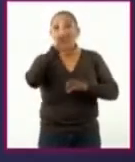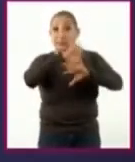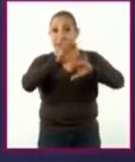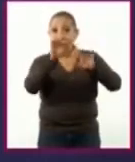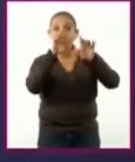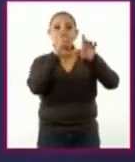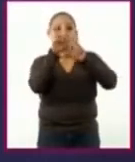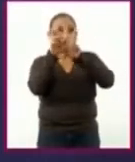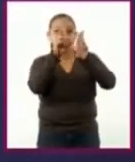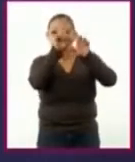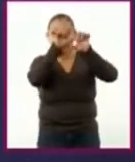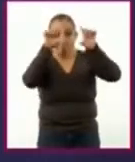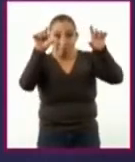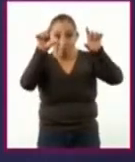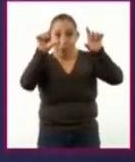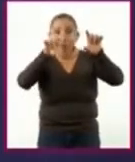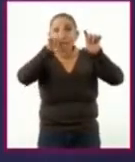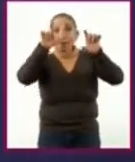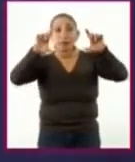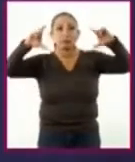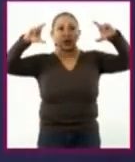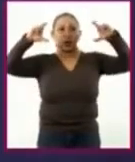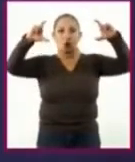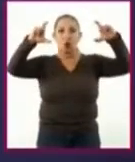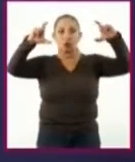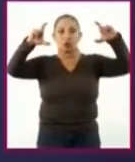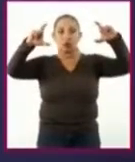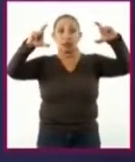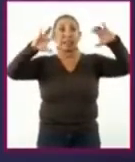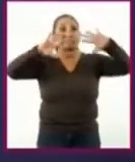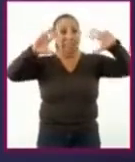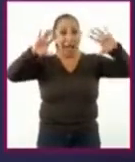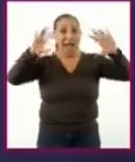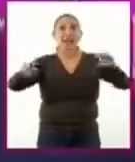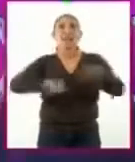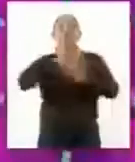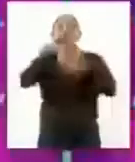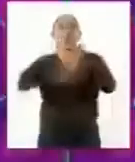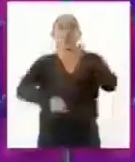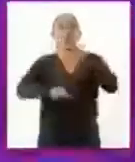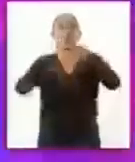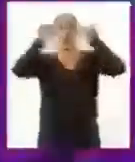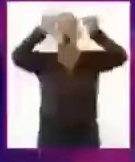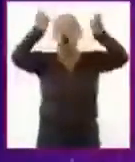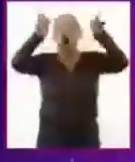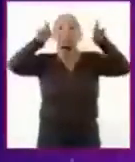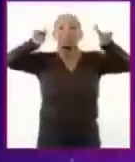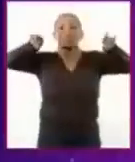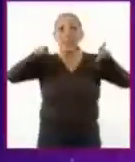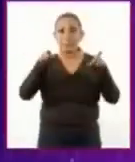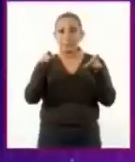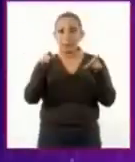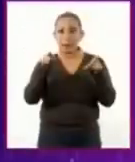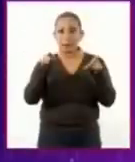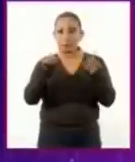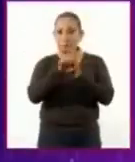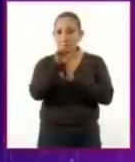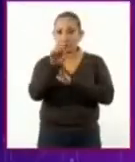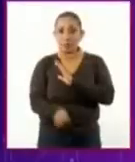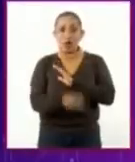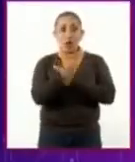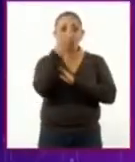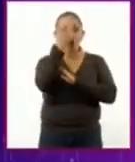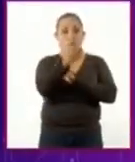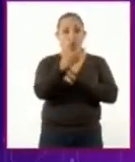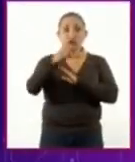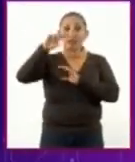las operaciones entre corchetes y finalmente las que están contenidas entre llaves. Por ejemplo, 2